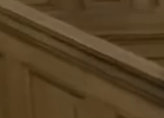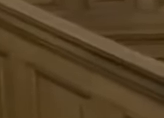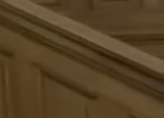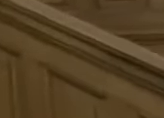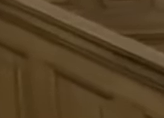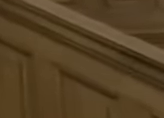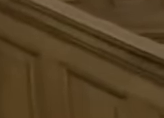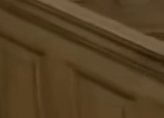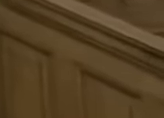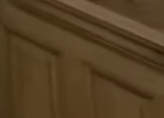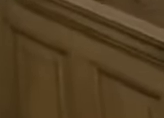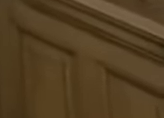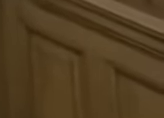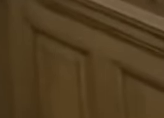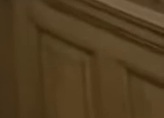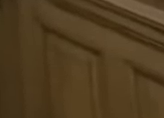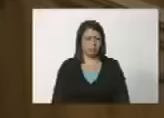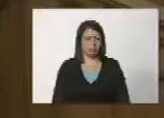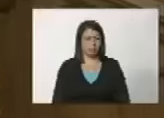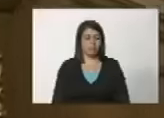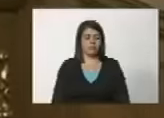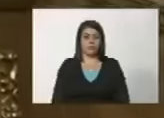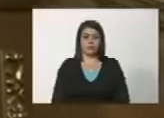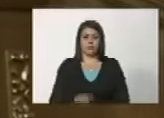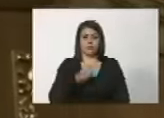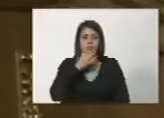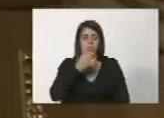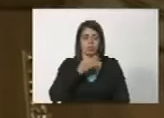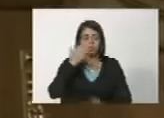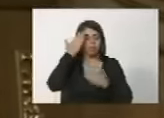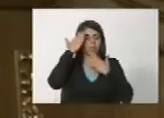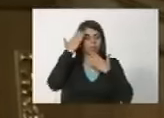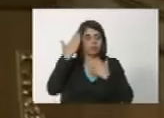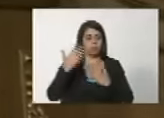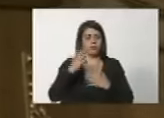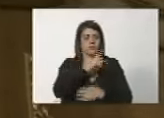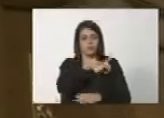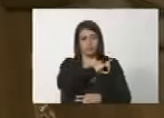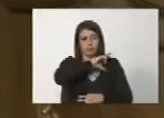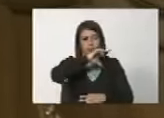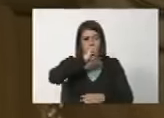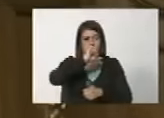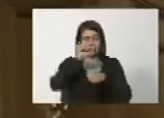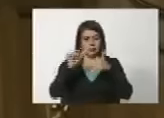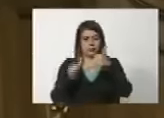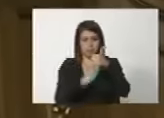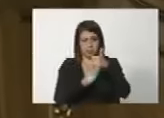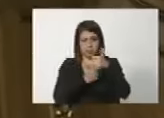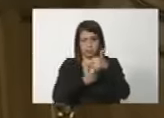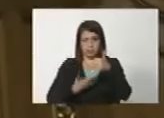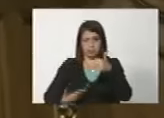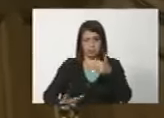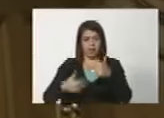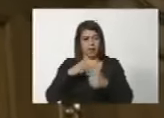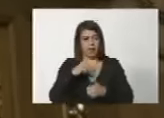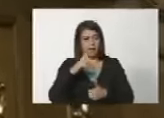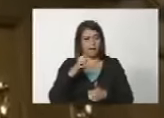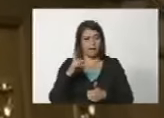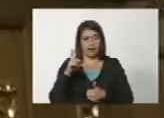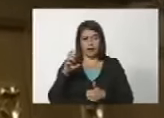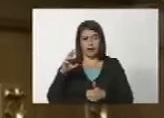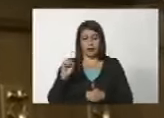Buenas tardes. Saludar a nuestra querida Junta Directiva, segundo vicepresidente Pedro